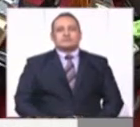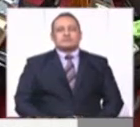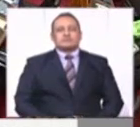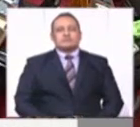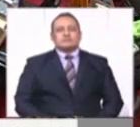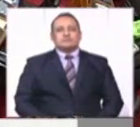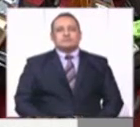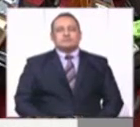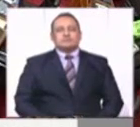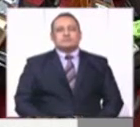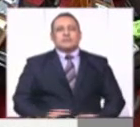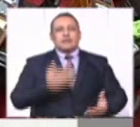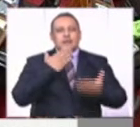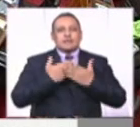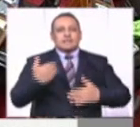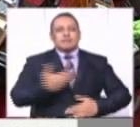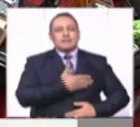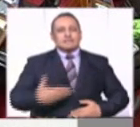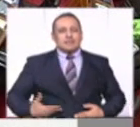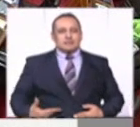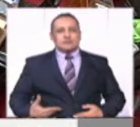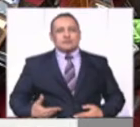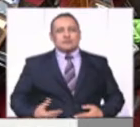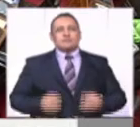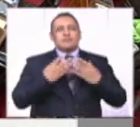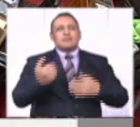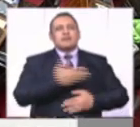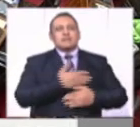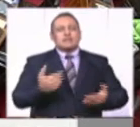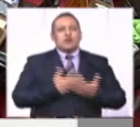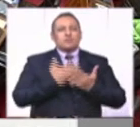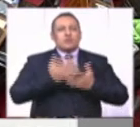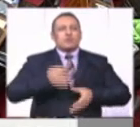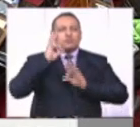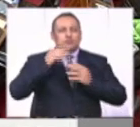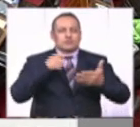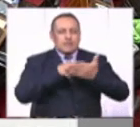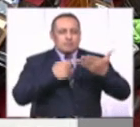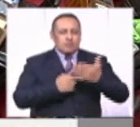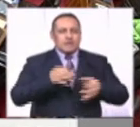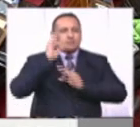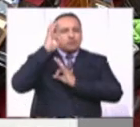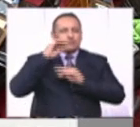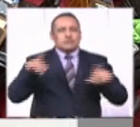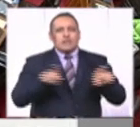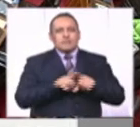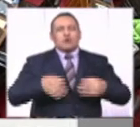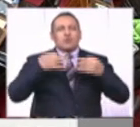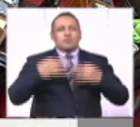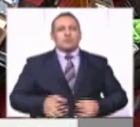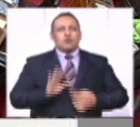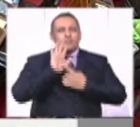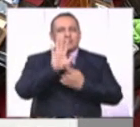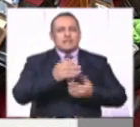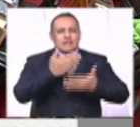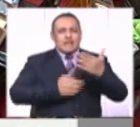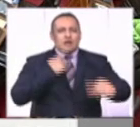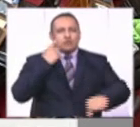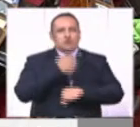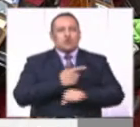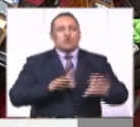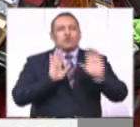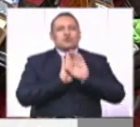acusadora gracias presidente presidente por los fundamentos de hecho y de derecho expuestos cumplimos con presentar la acusación